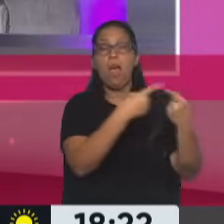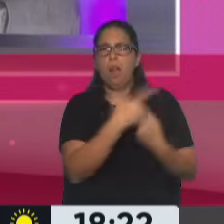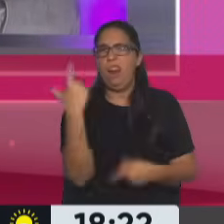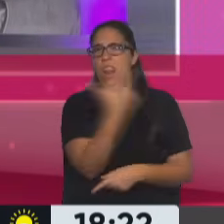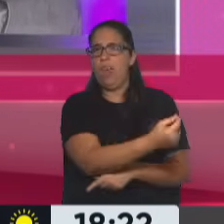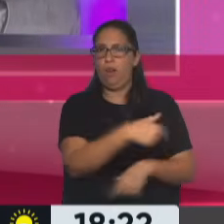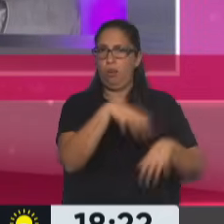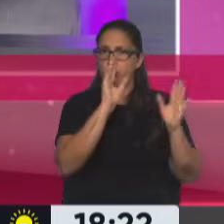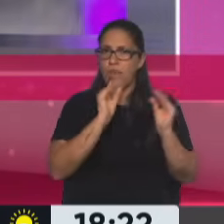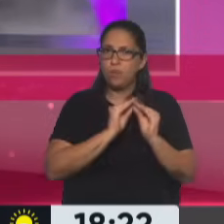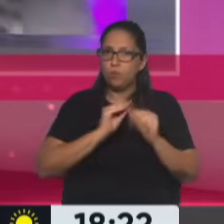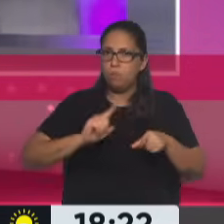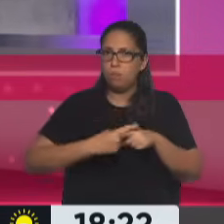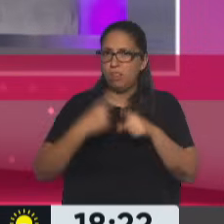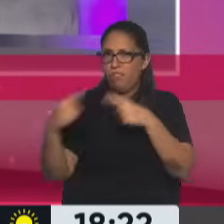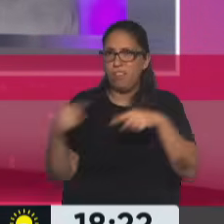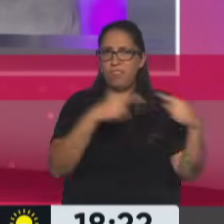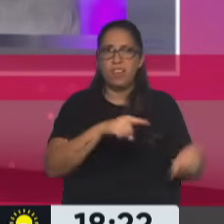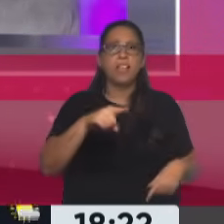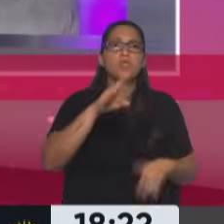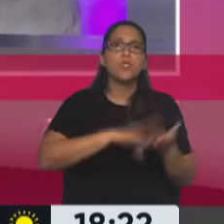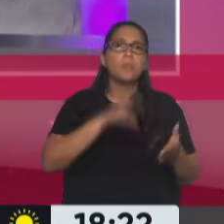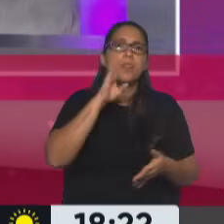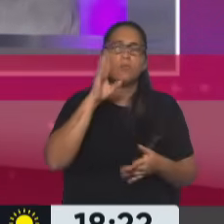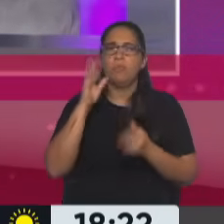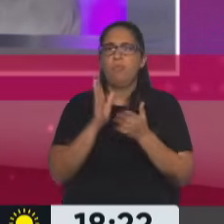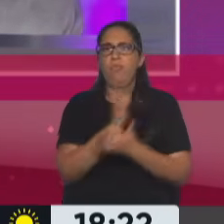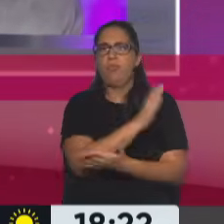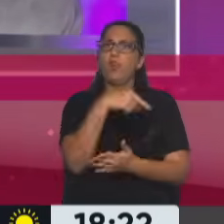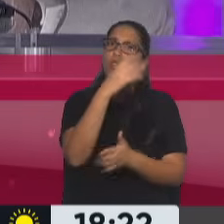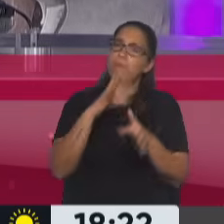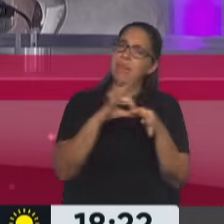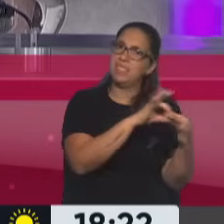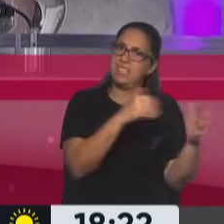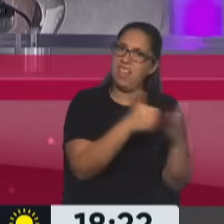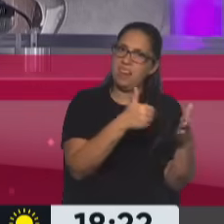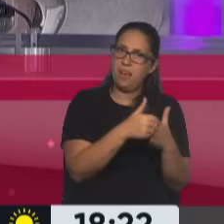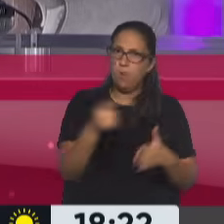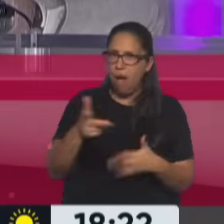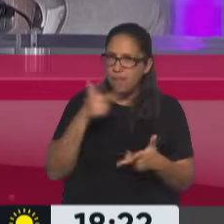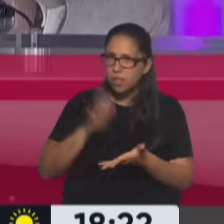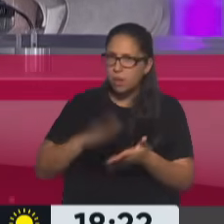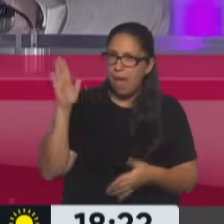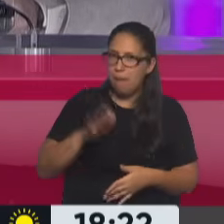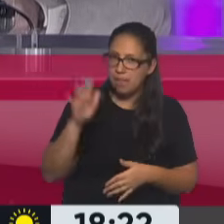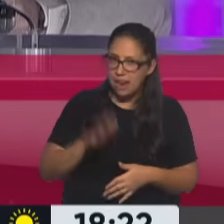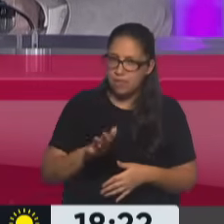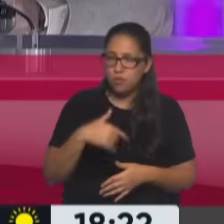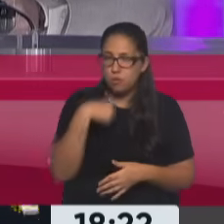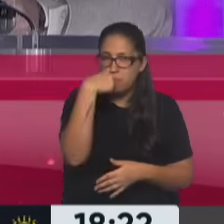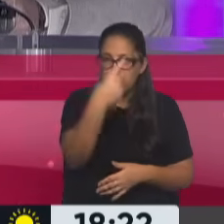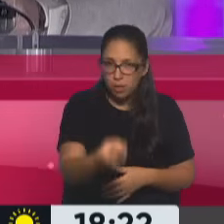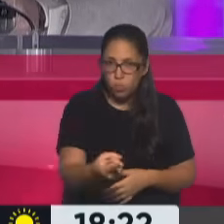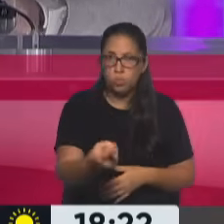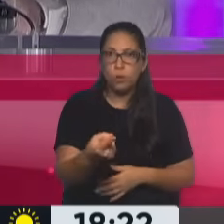mirada política en torno a los Estados Unidos, diferente de lo que es esta Europa que está mucho más cerca de Juan, Rusia. acabas de utilizar la palabra amenazas y te pregunto, ¿crees